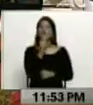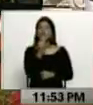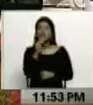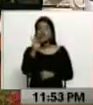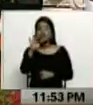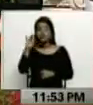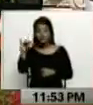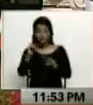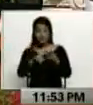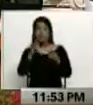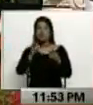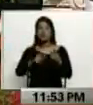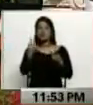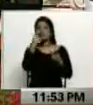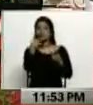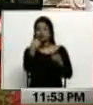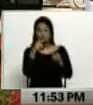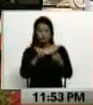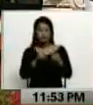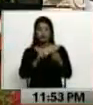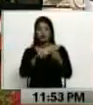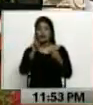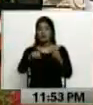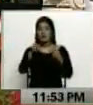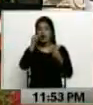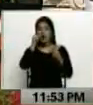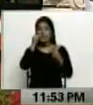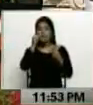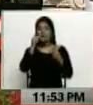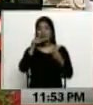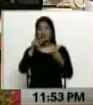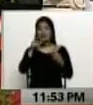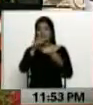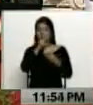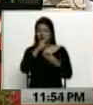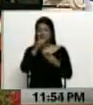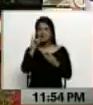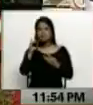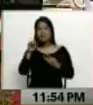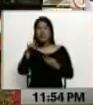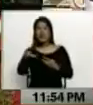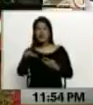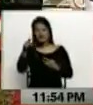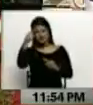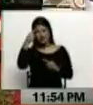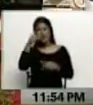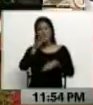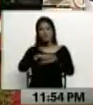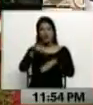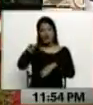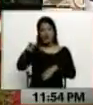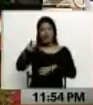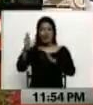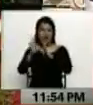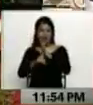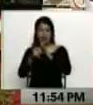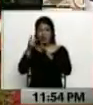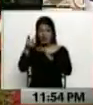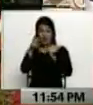Fredy Guevara Luis florido del sosol losano el multifacético de Ismael García eso es por aquello de de